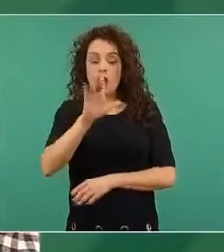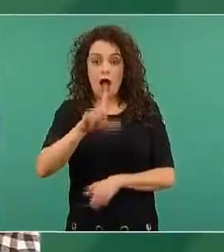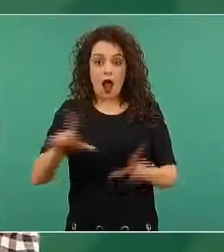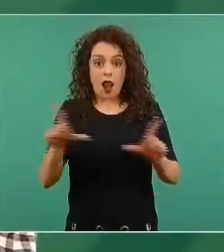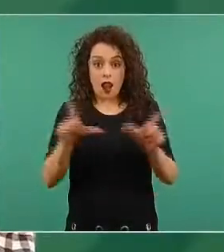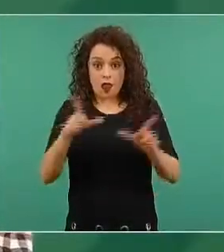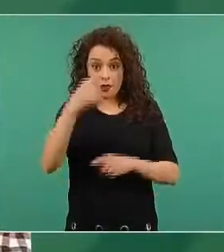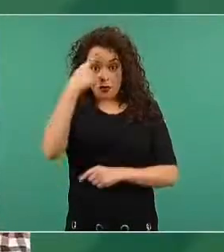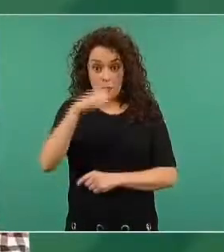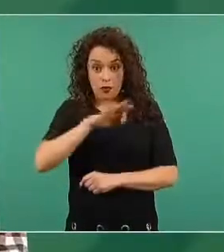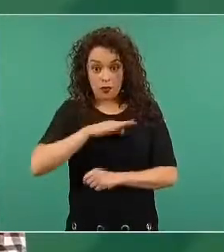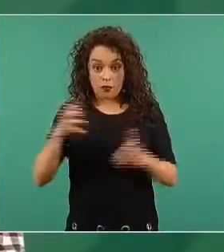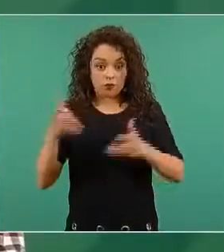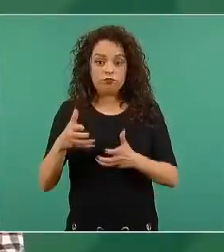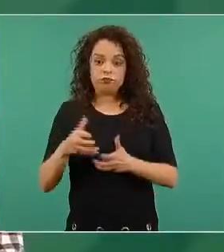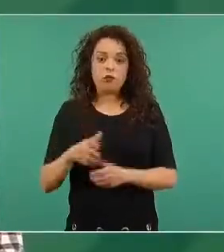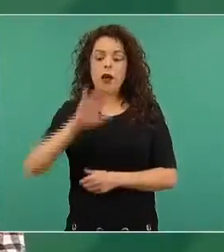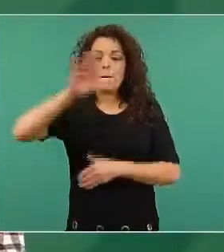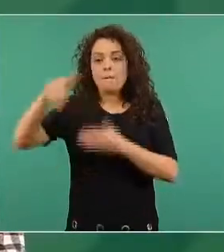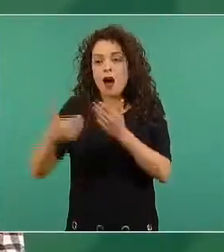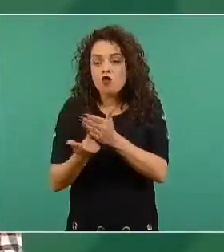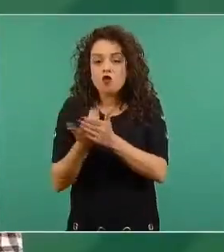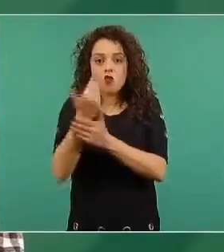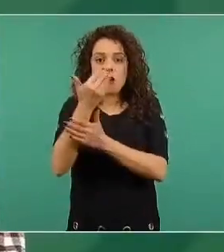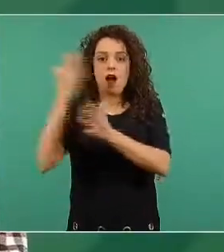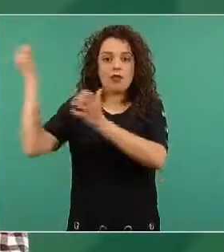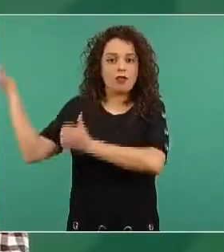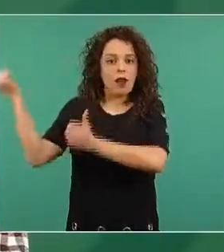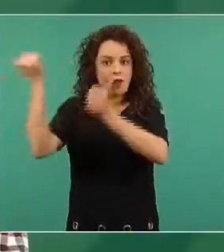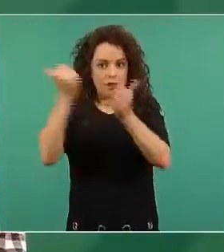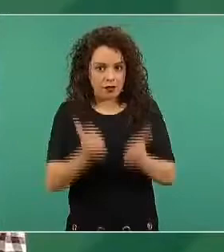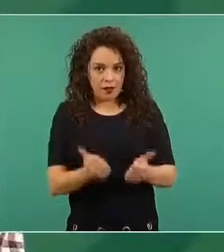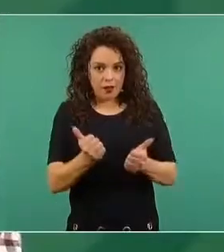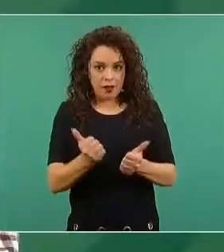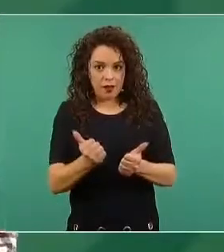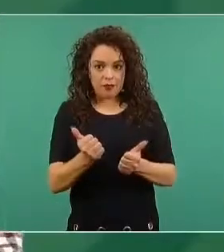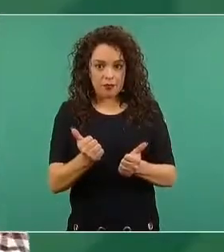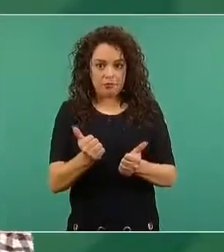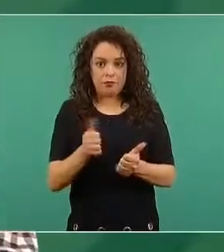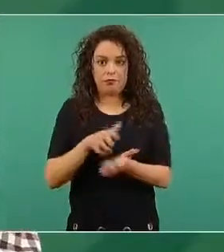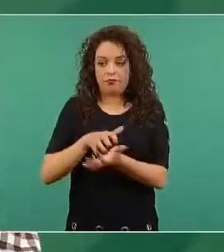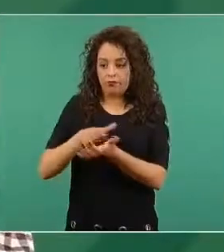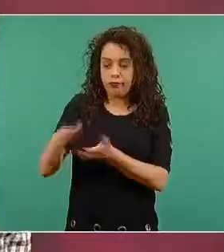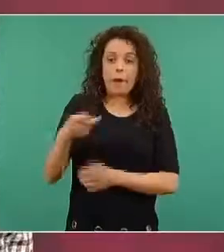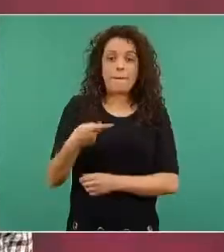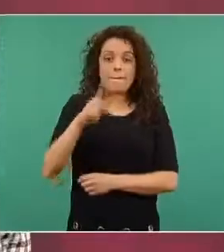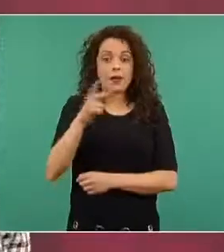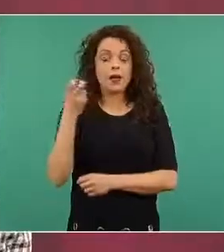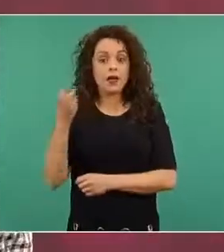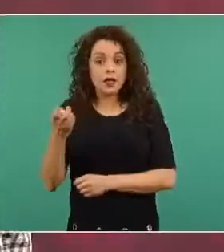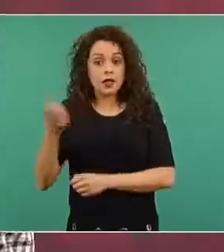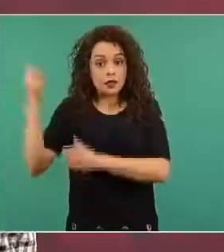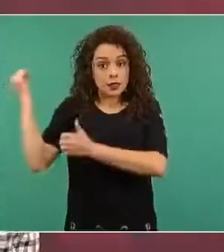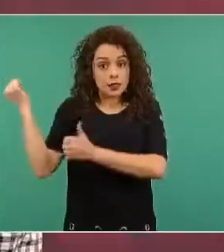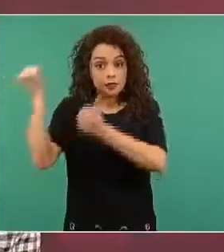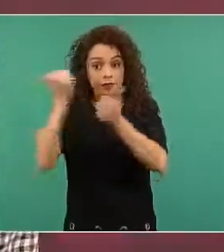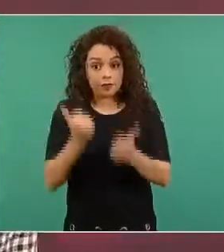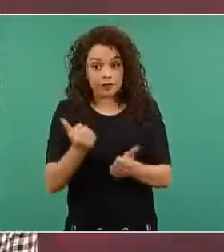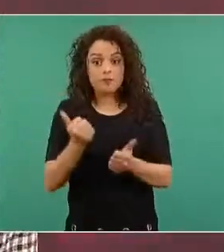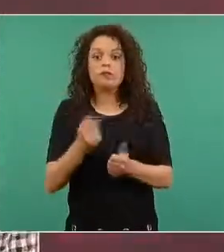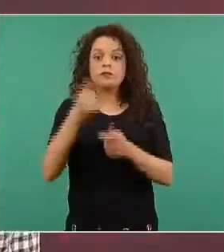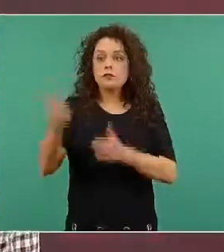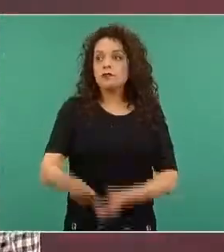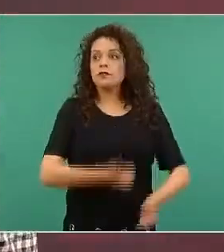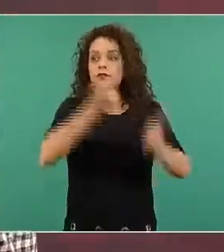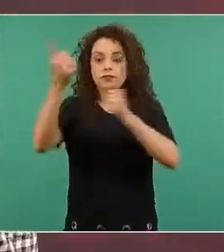Hoy llegó en horas de la madrugada el embarque a granel, pero como explicamos esta mañana, este embarque a granel se va a la planta